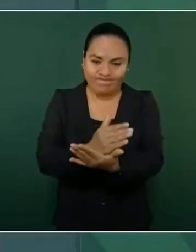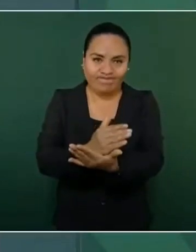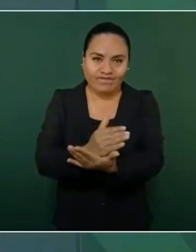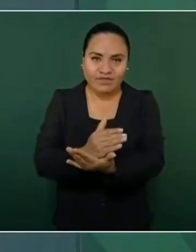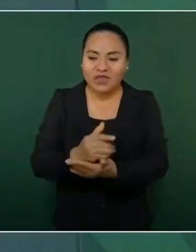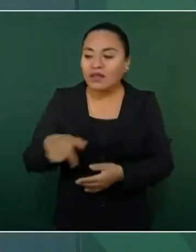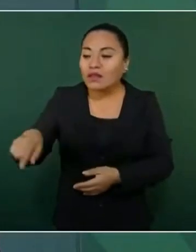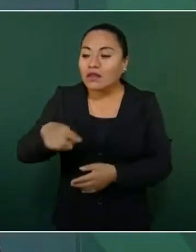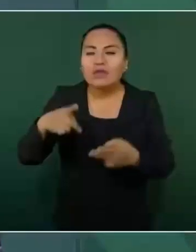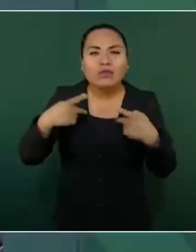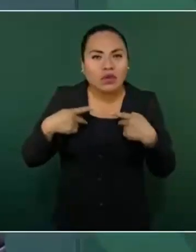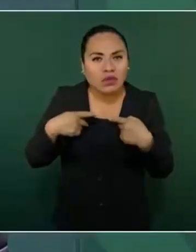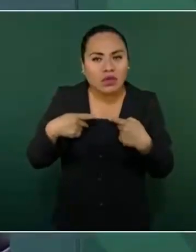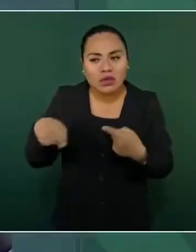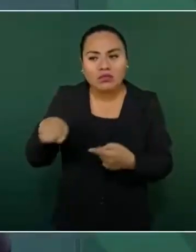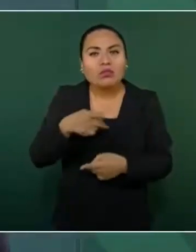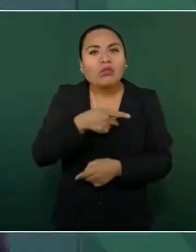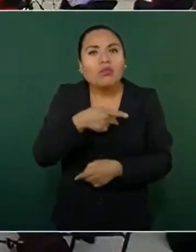Porque